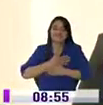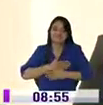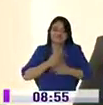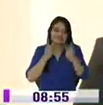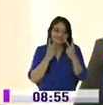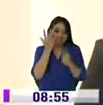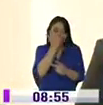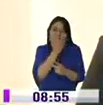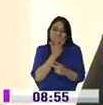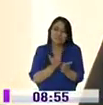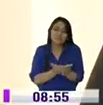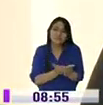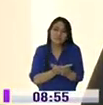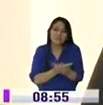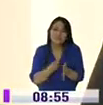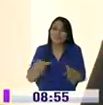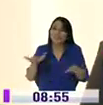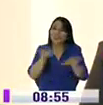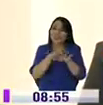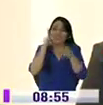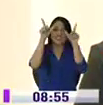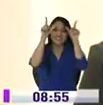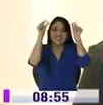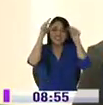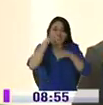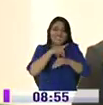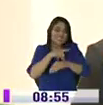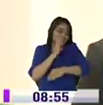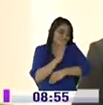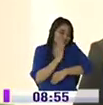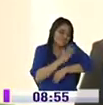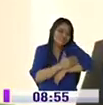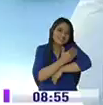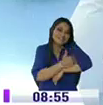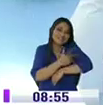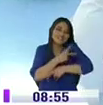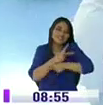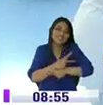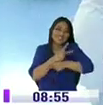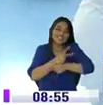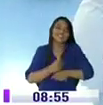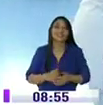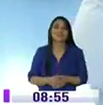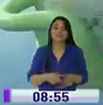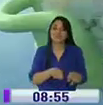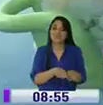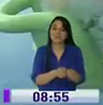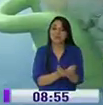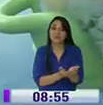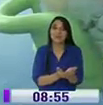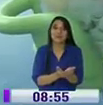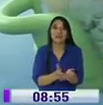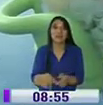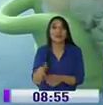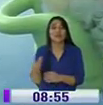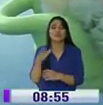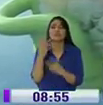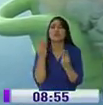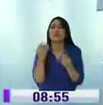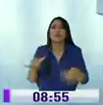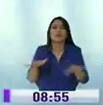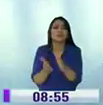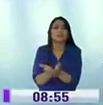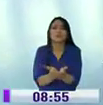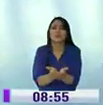lindo, encariñado de todas las doctoras, de las enfermeras del servicio. Al igual que Juan Carlos, son otros cientos de niños